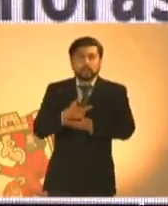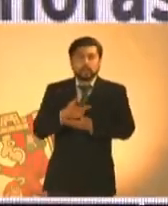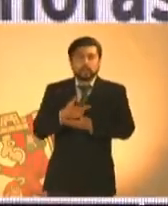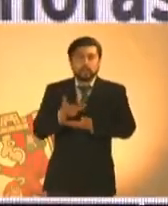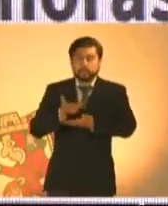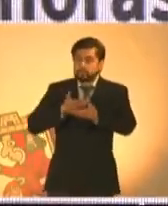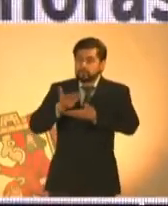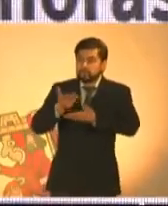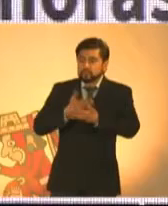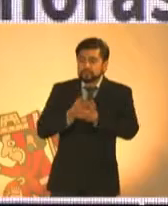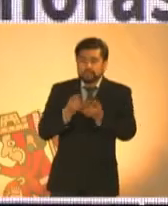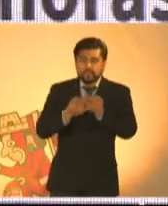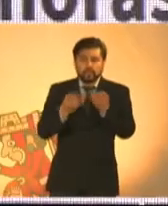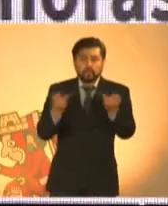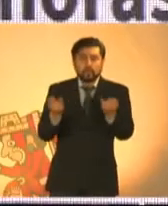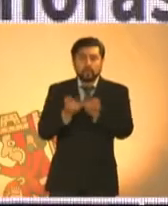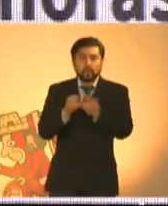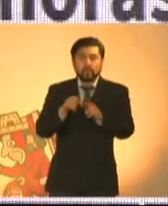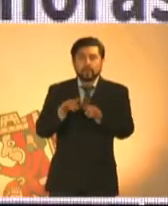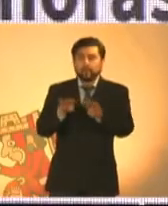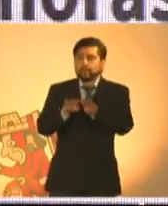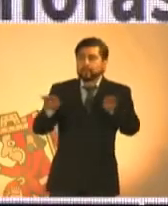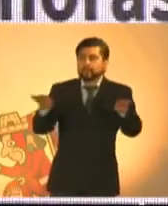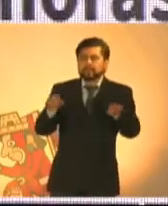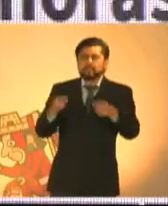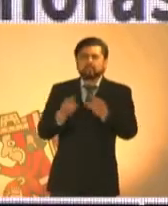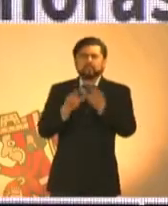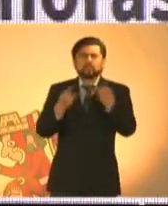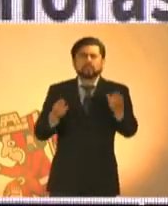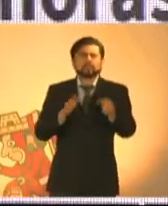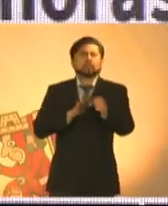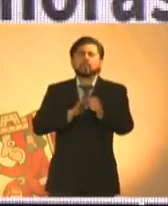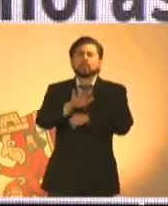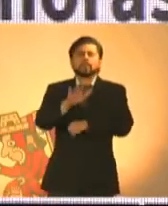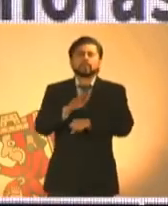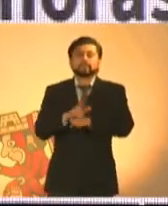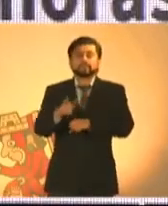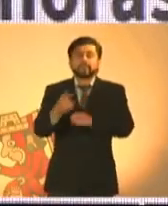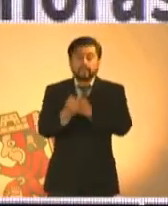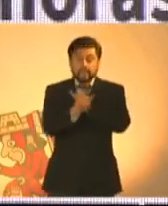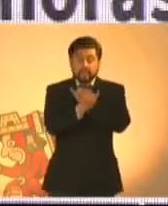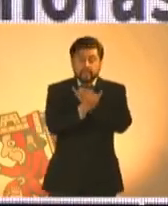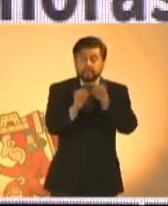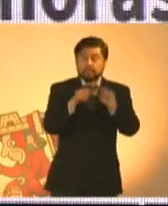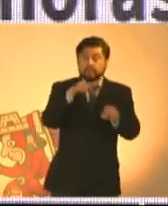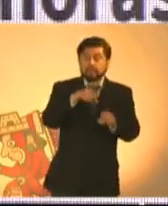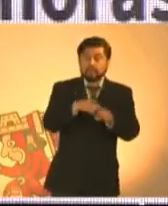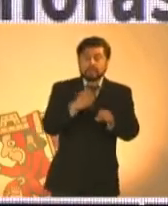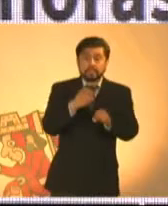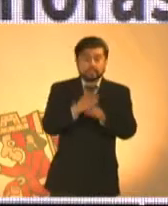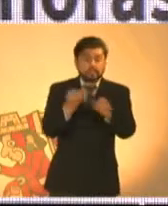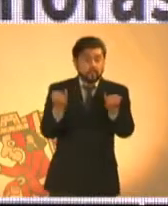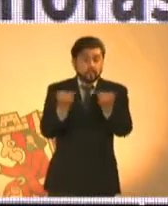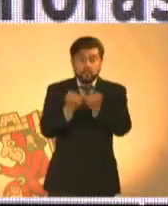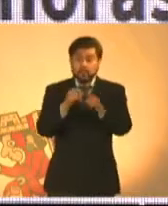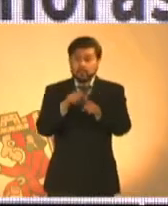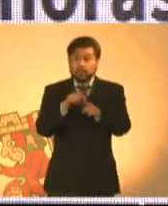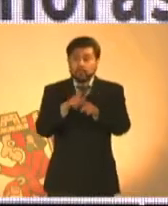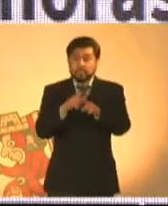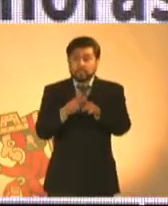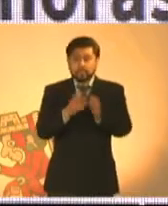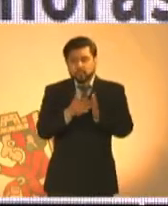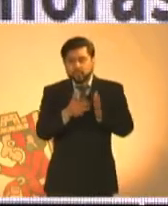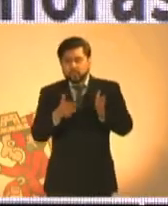común de historia y de entrada lo que tenemos en común es una independencia compartida con tiempos